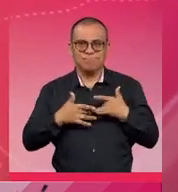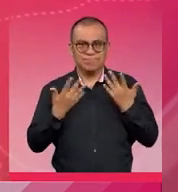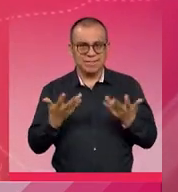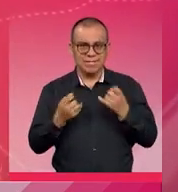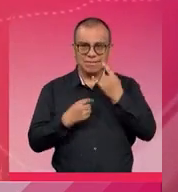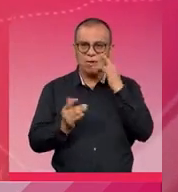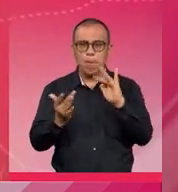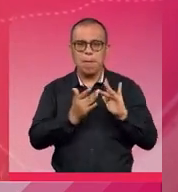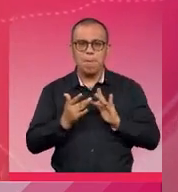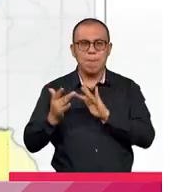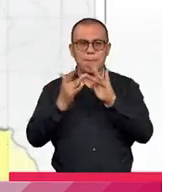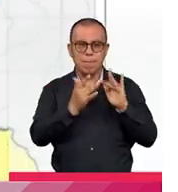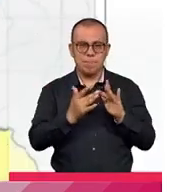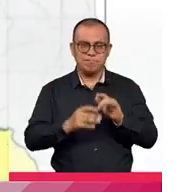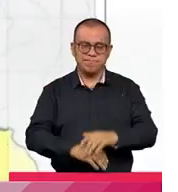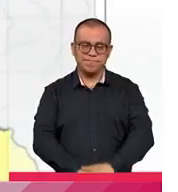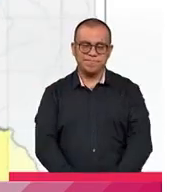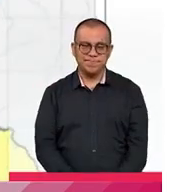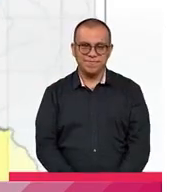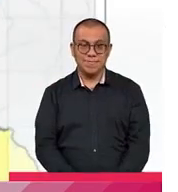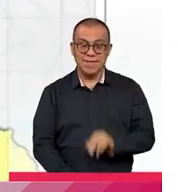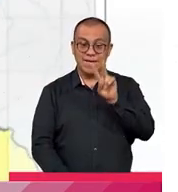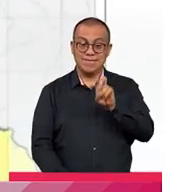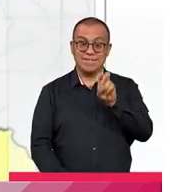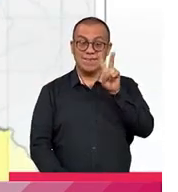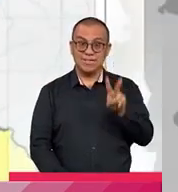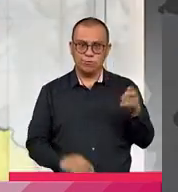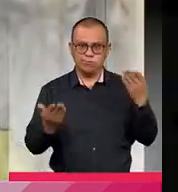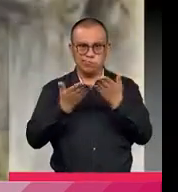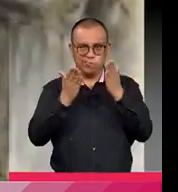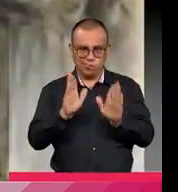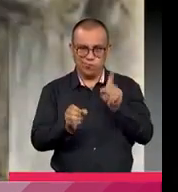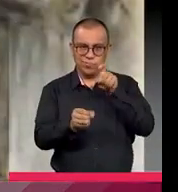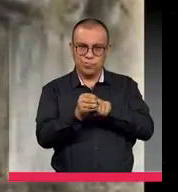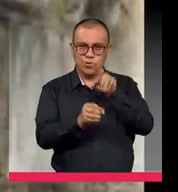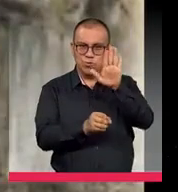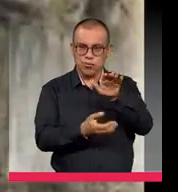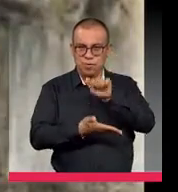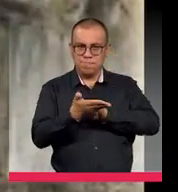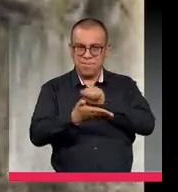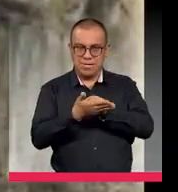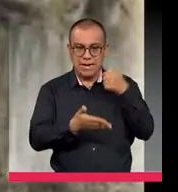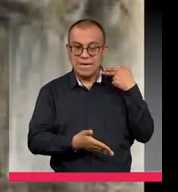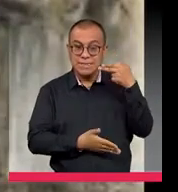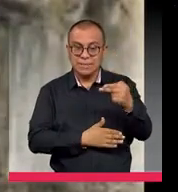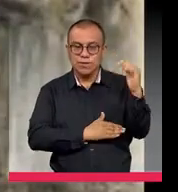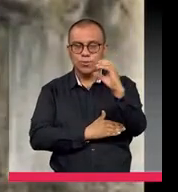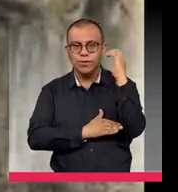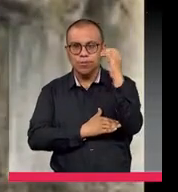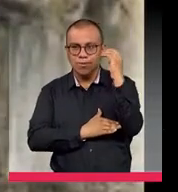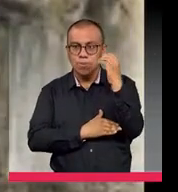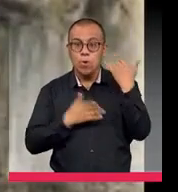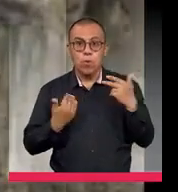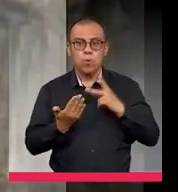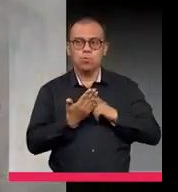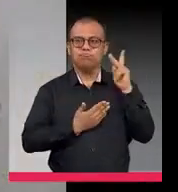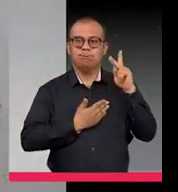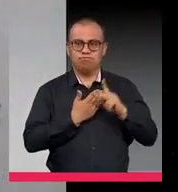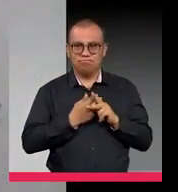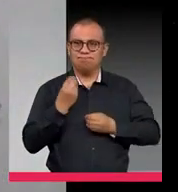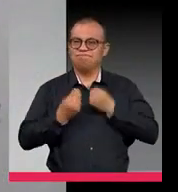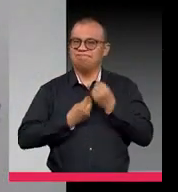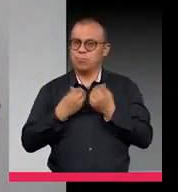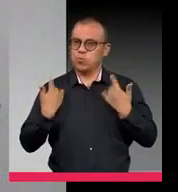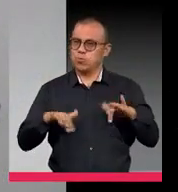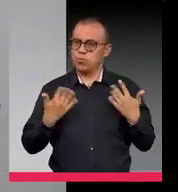interactivas para los 72 estudiantes inscritos en la materia de historia de colombia este es un proyecto que ha beneficiado